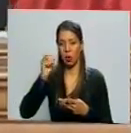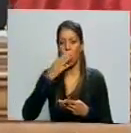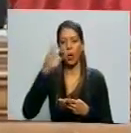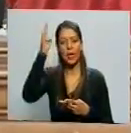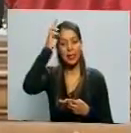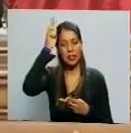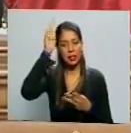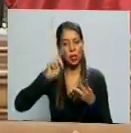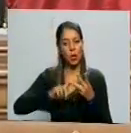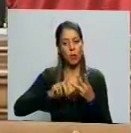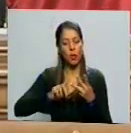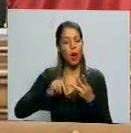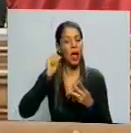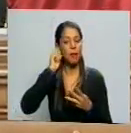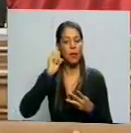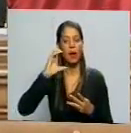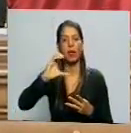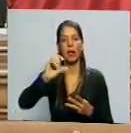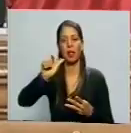Vidal.